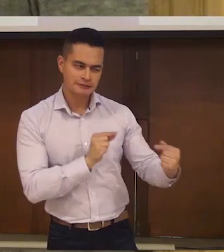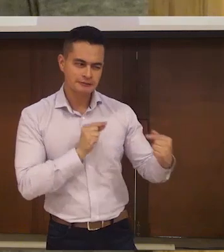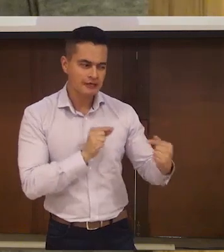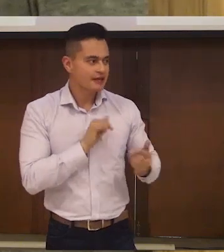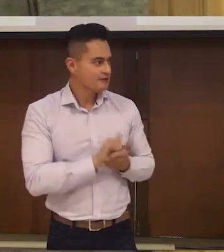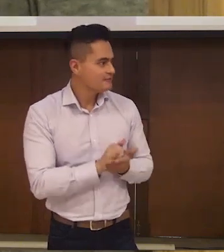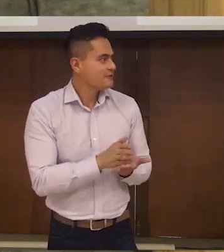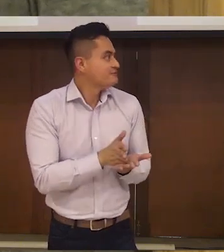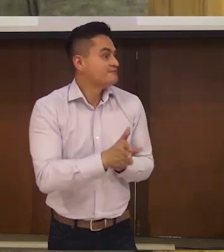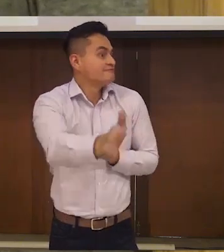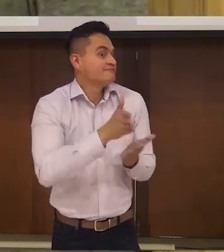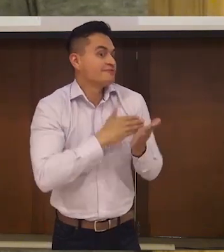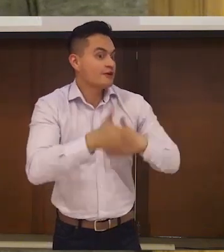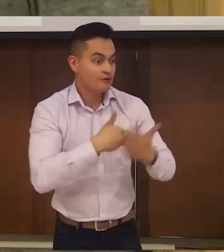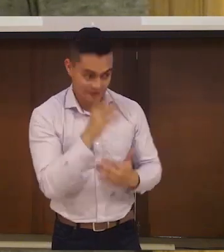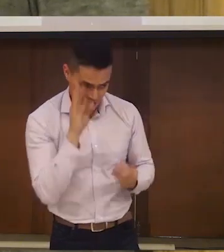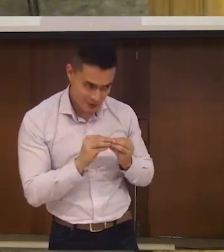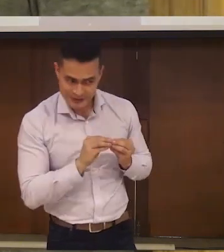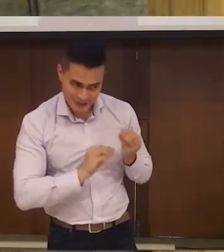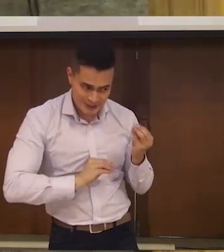que todavía